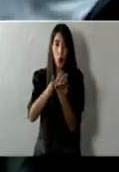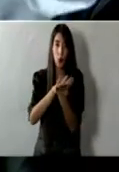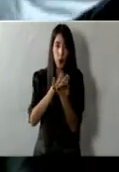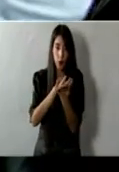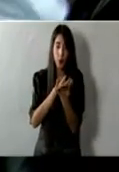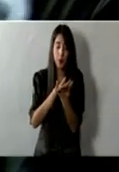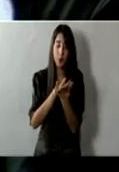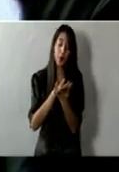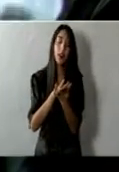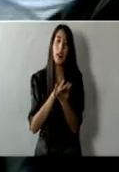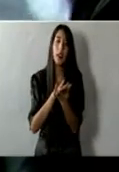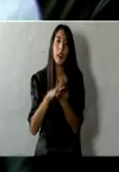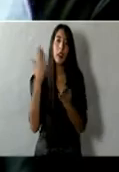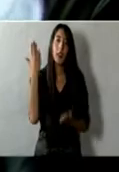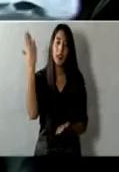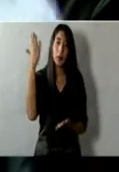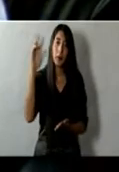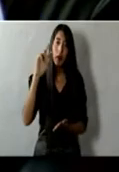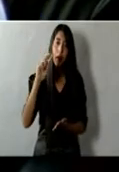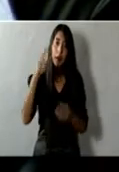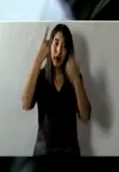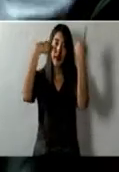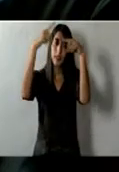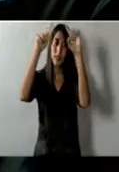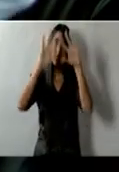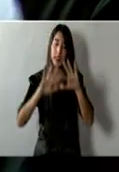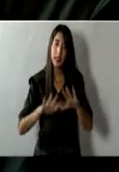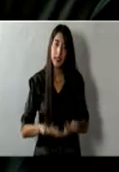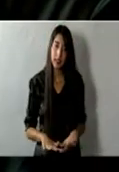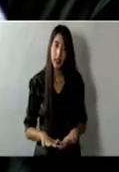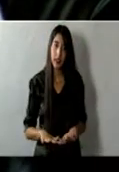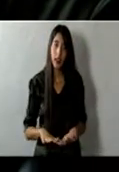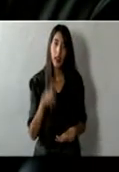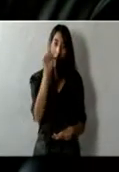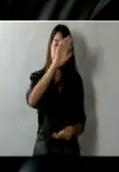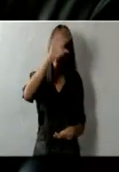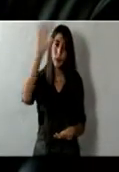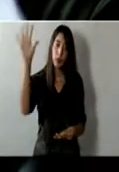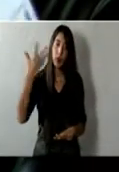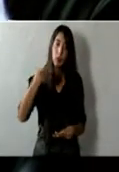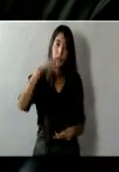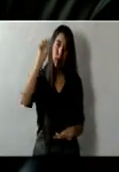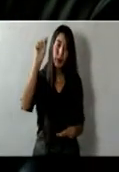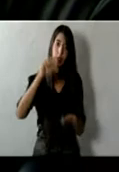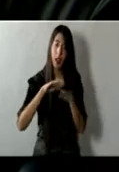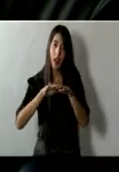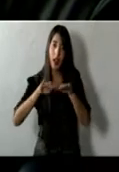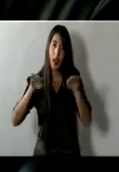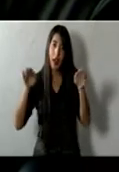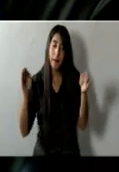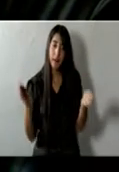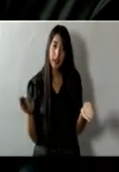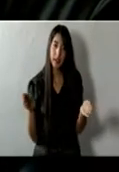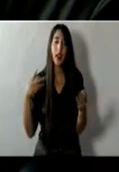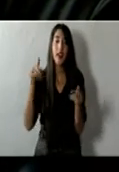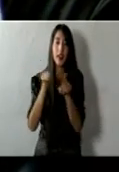te pedimos para que ese pan descienda de los cielos, Padre, para que ese pan lo llevemos a nuestras mesas y para que toda nuestra vida